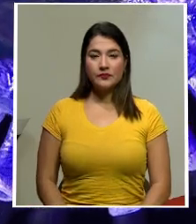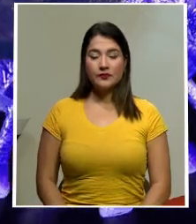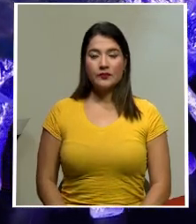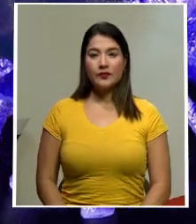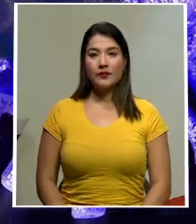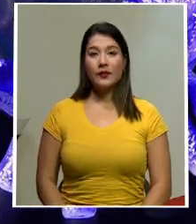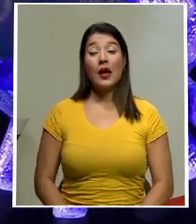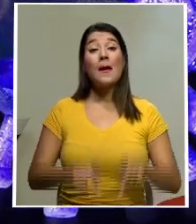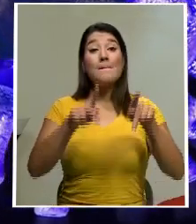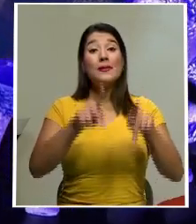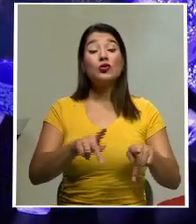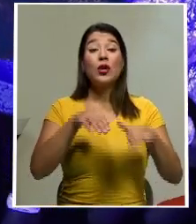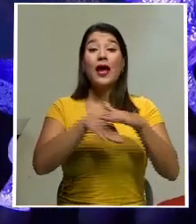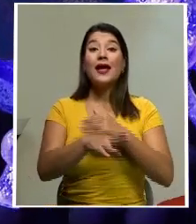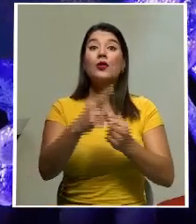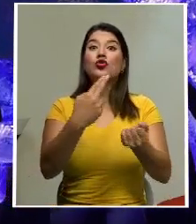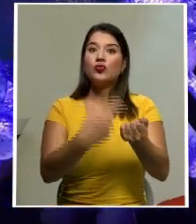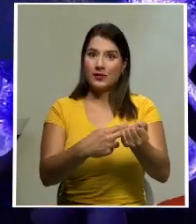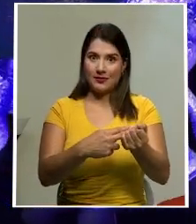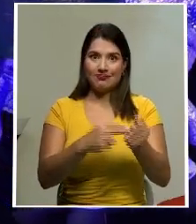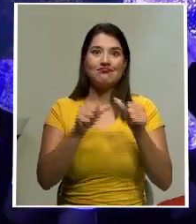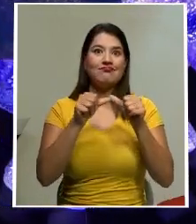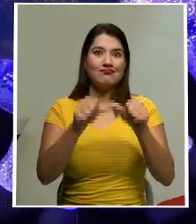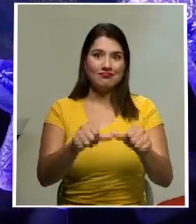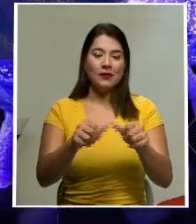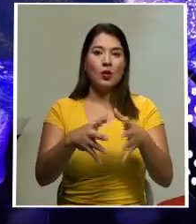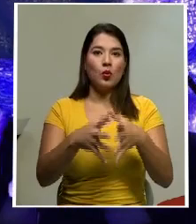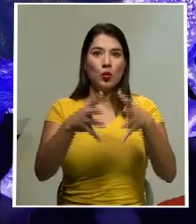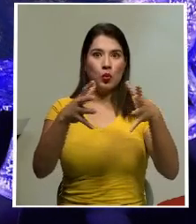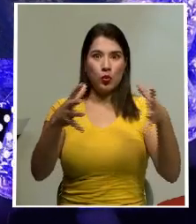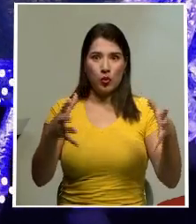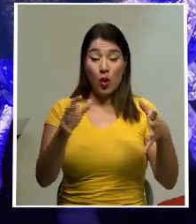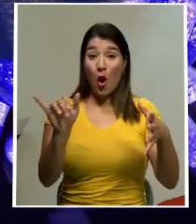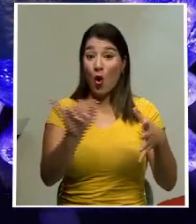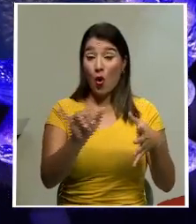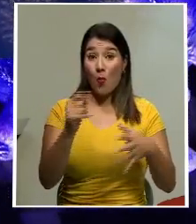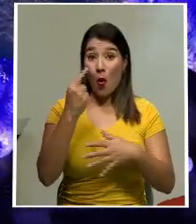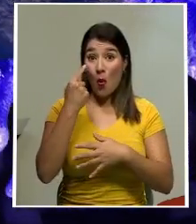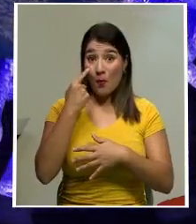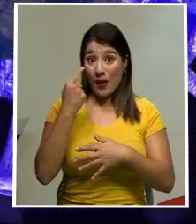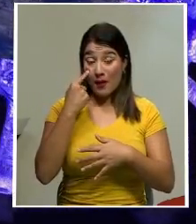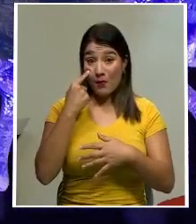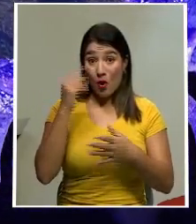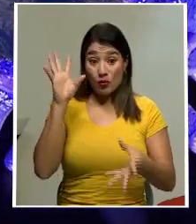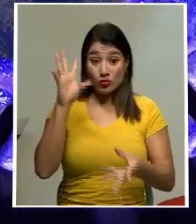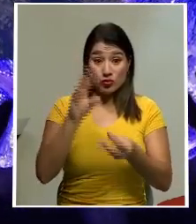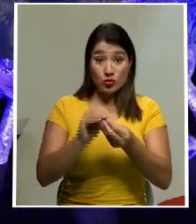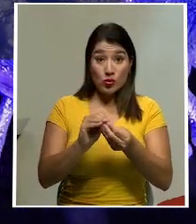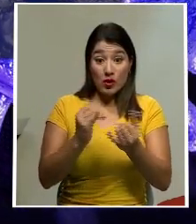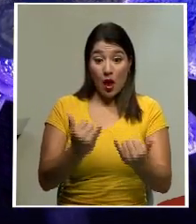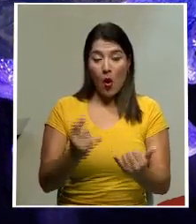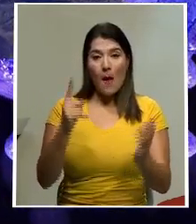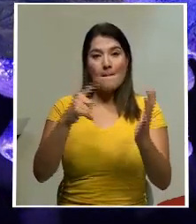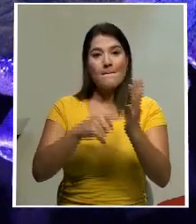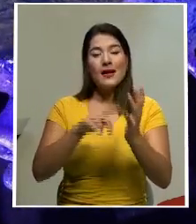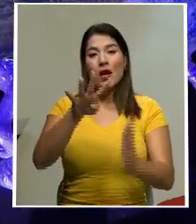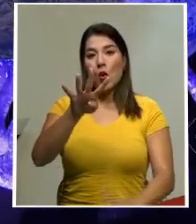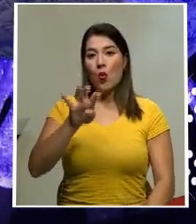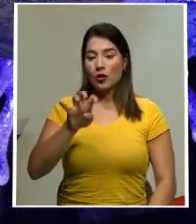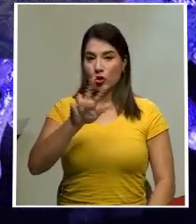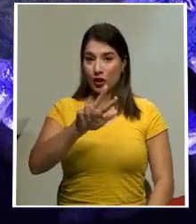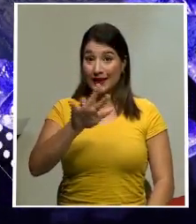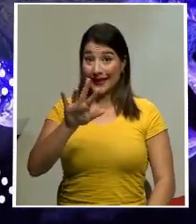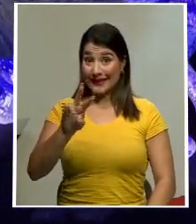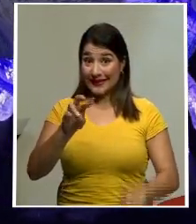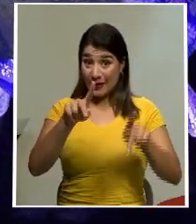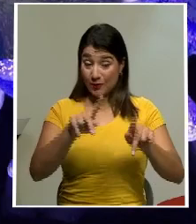Las hospitalizaciones también continúan aumentando, como lo vemos en pantalla. A la fecha hay 1.437 personas internadas.